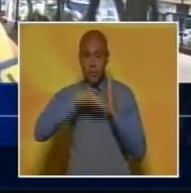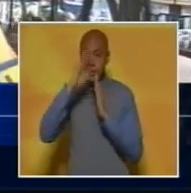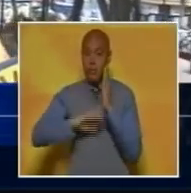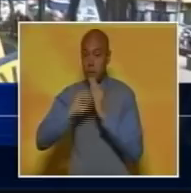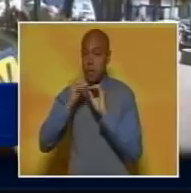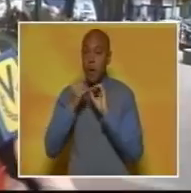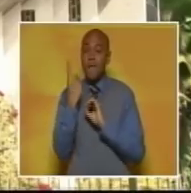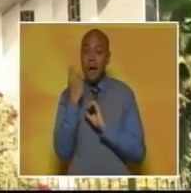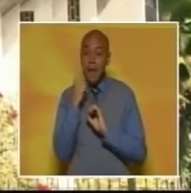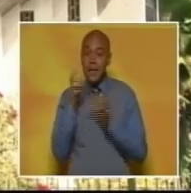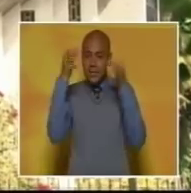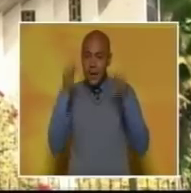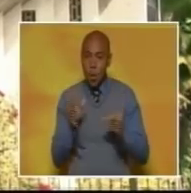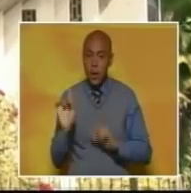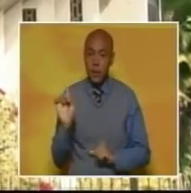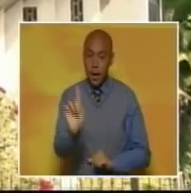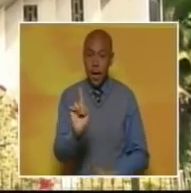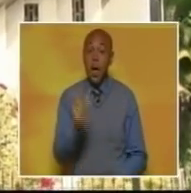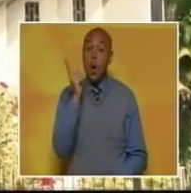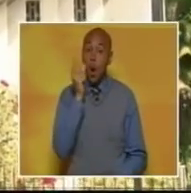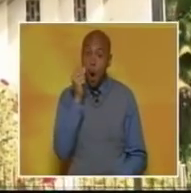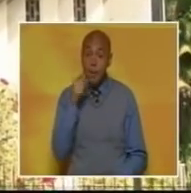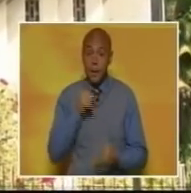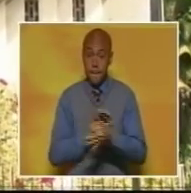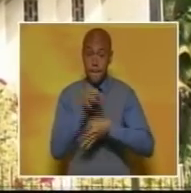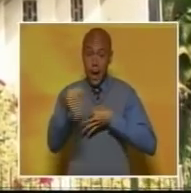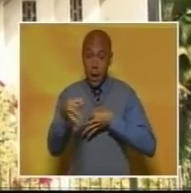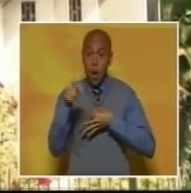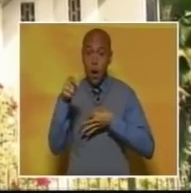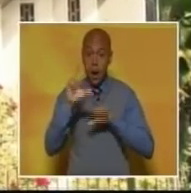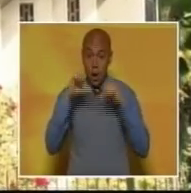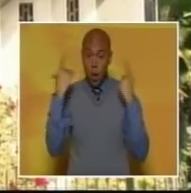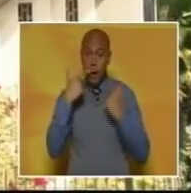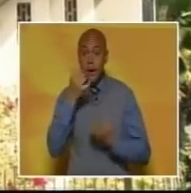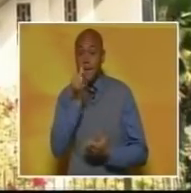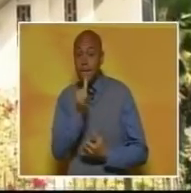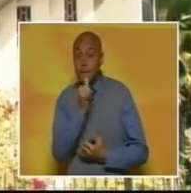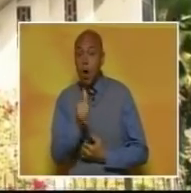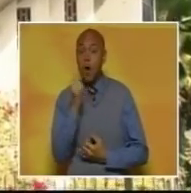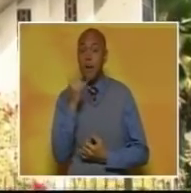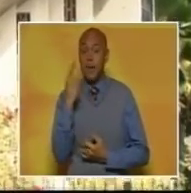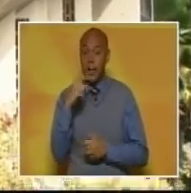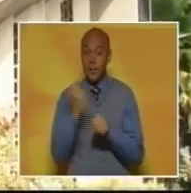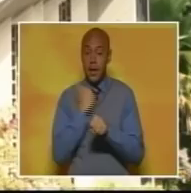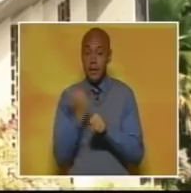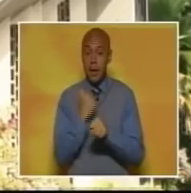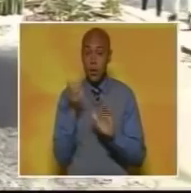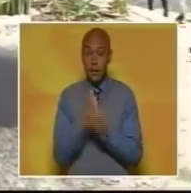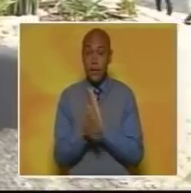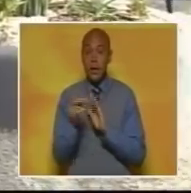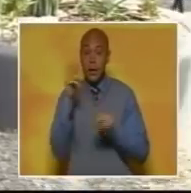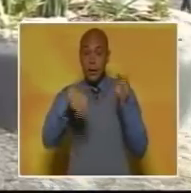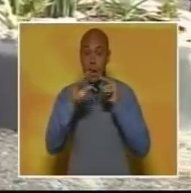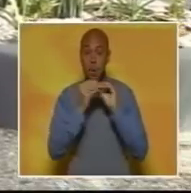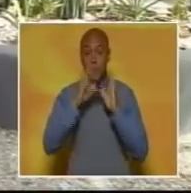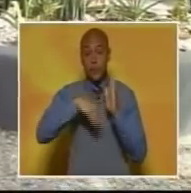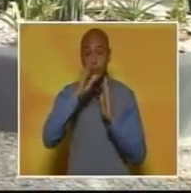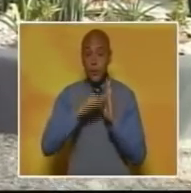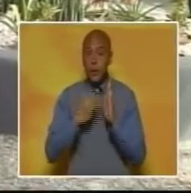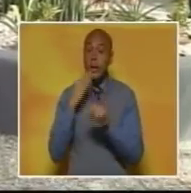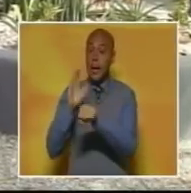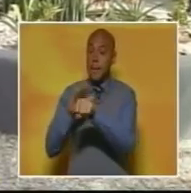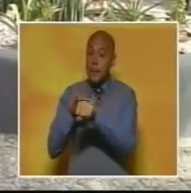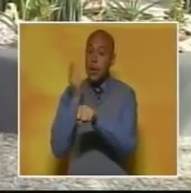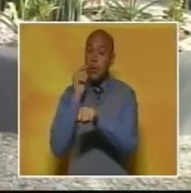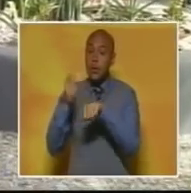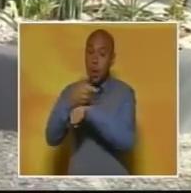por la seguridad. Los habitantes de esta parroquia aseguran que aunque han realizado obras para la recreación y el esparcimiento, piden a las